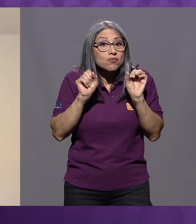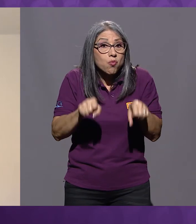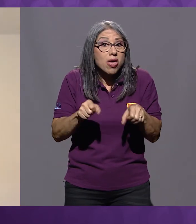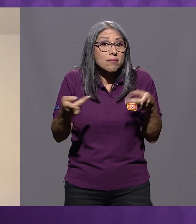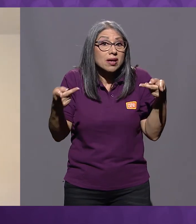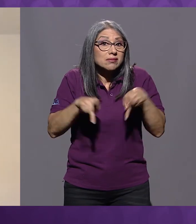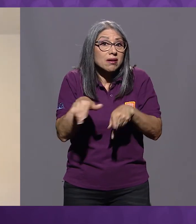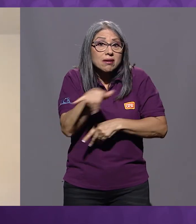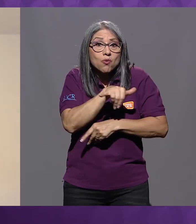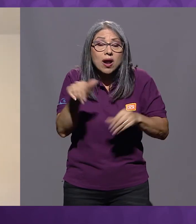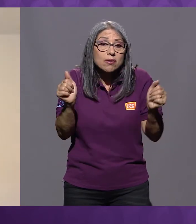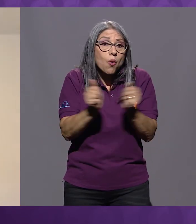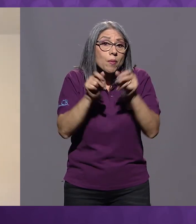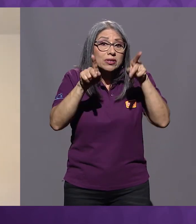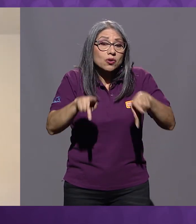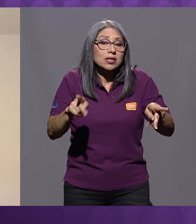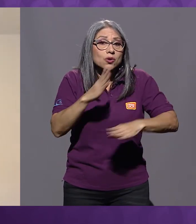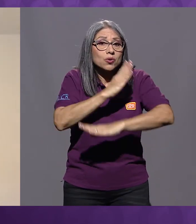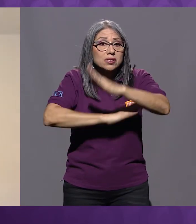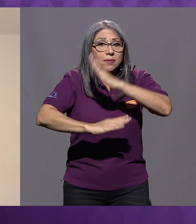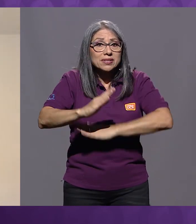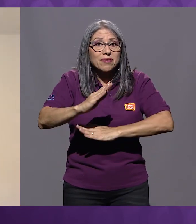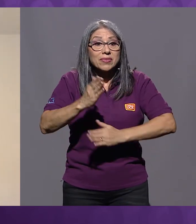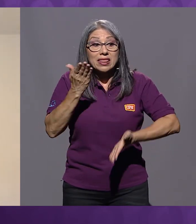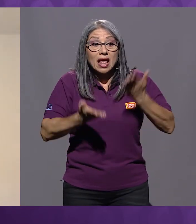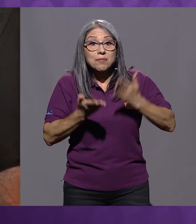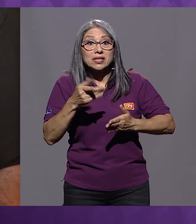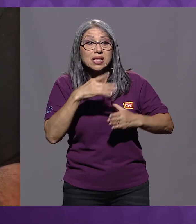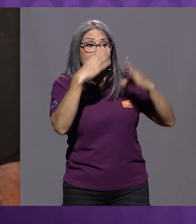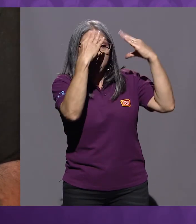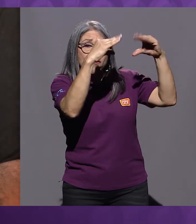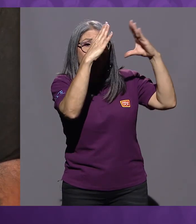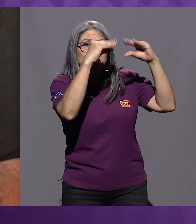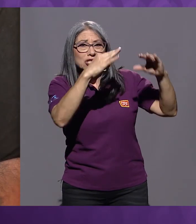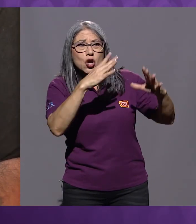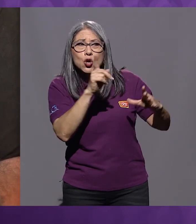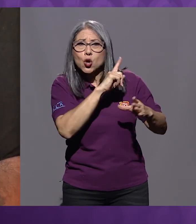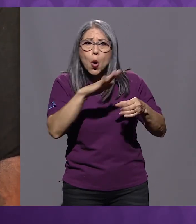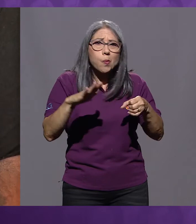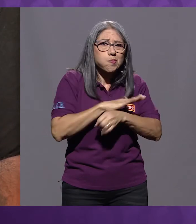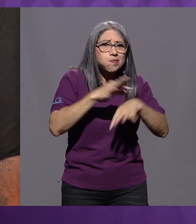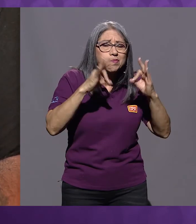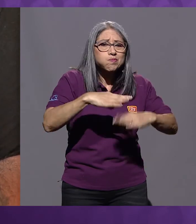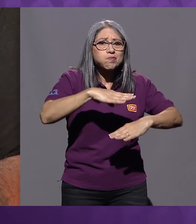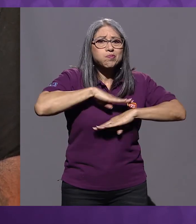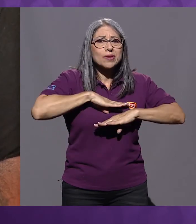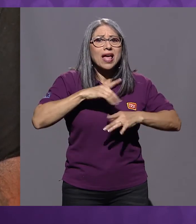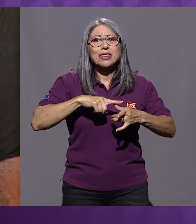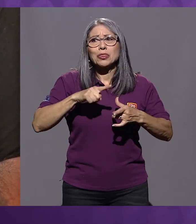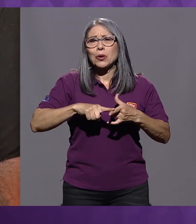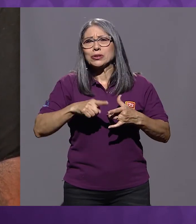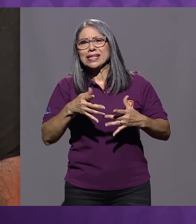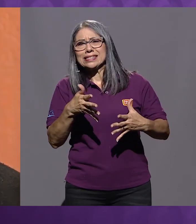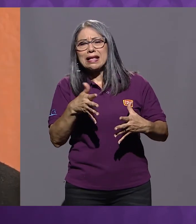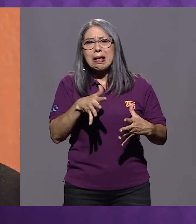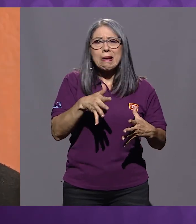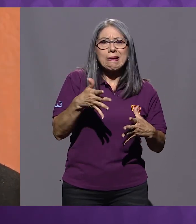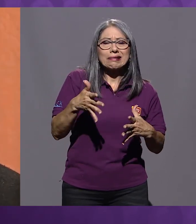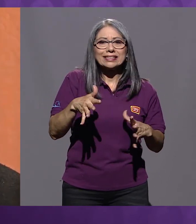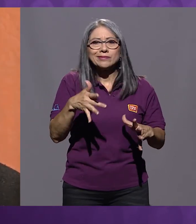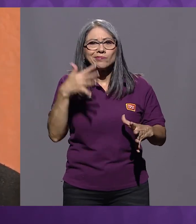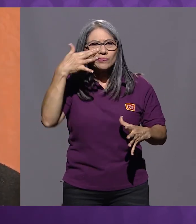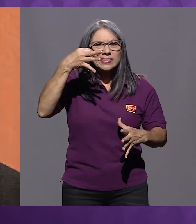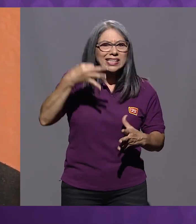exactamente lo mismo, que las personas no tengan la información que es. Entonces, a medios creíbles, medios serios, yo creo